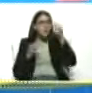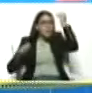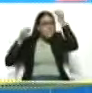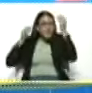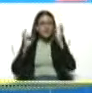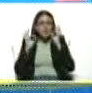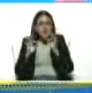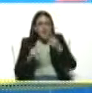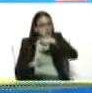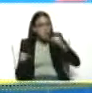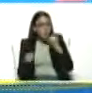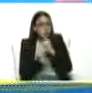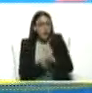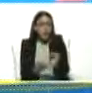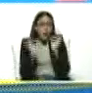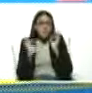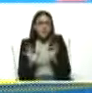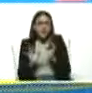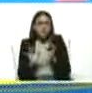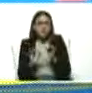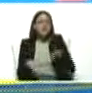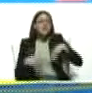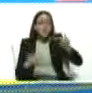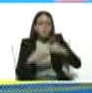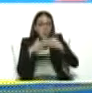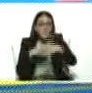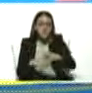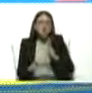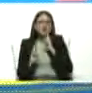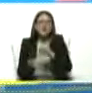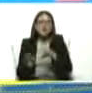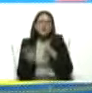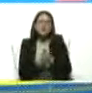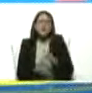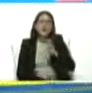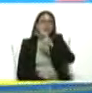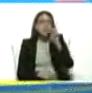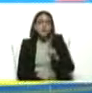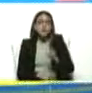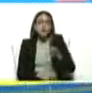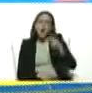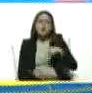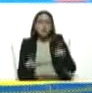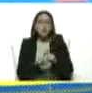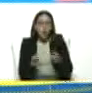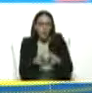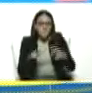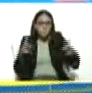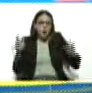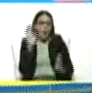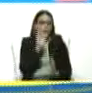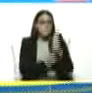buena metodología, lo que viene para Venezuela es grande.